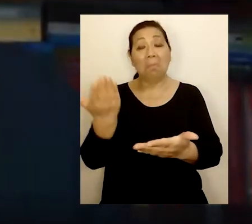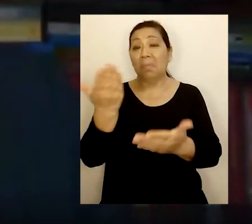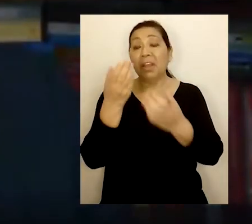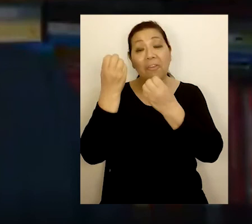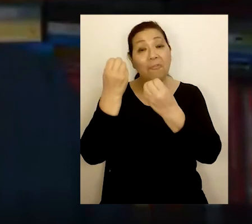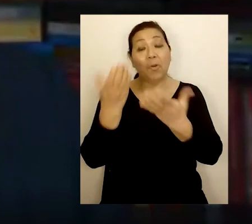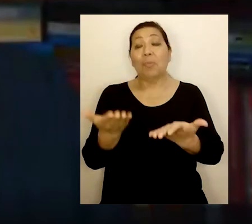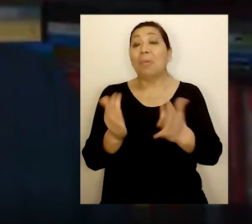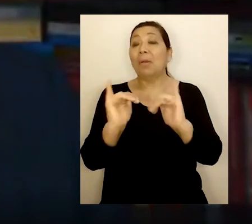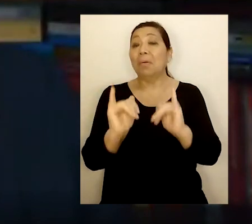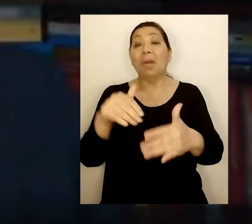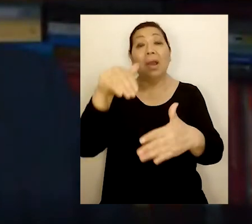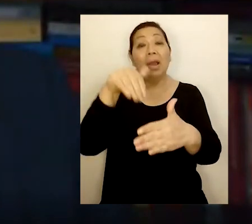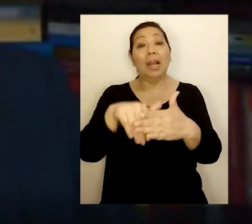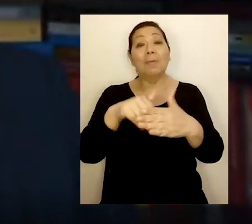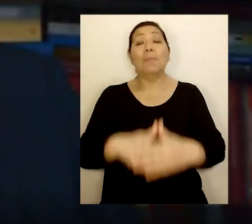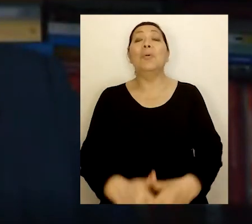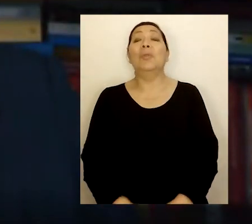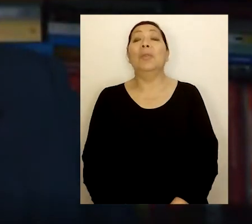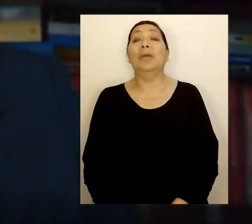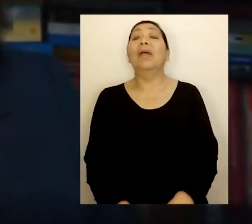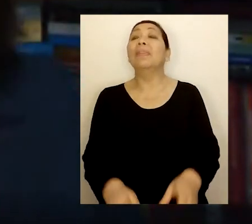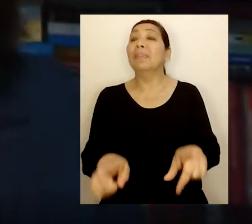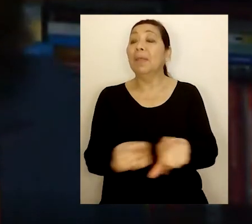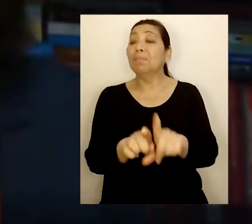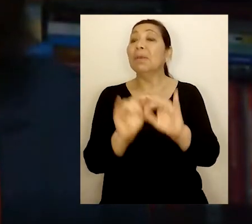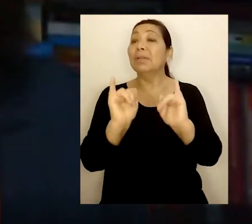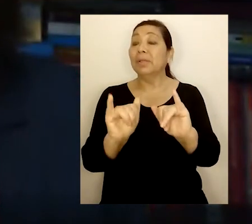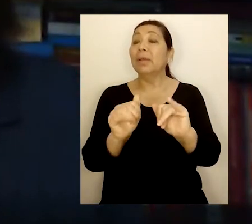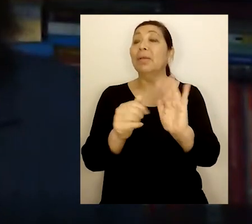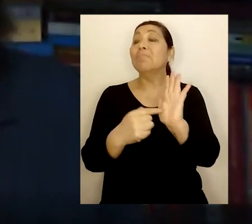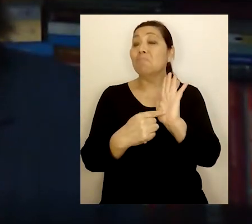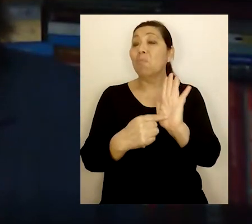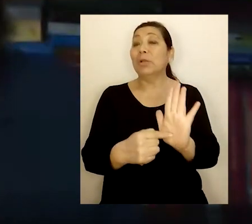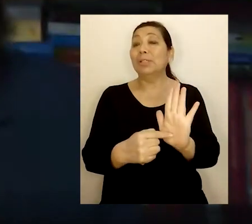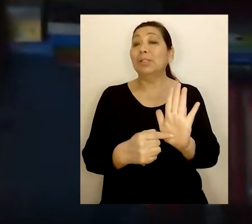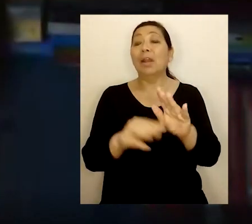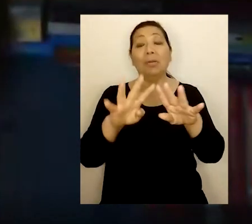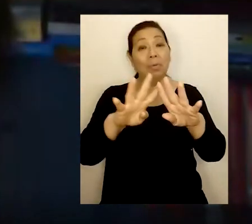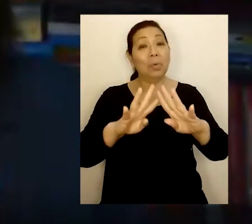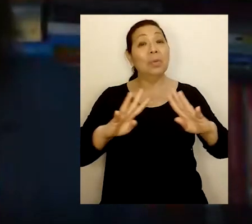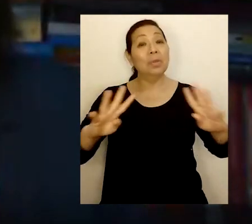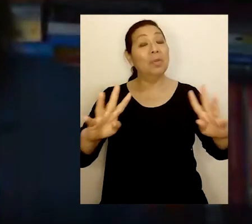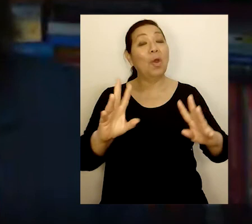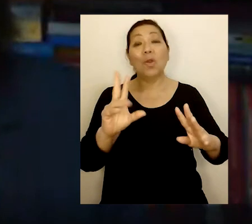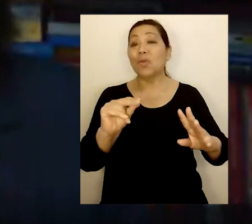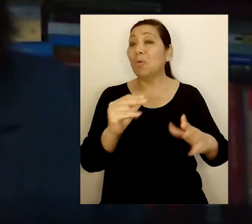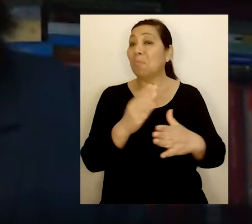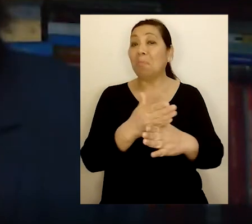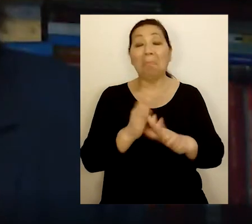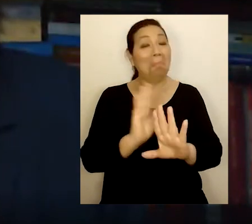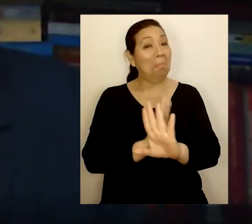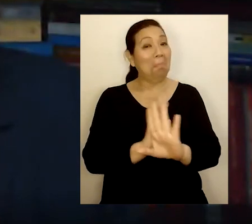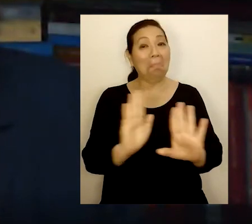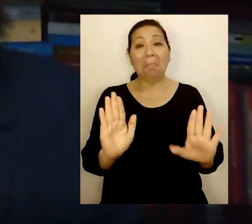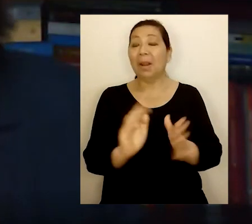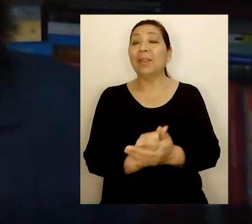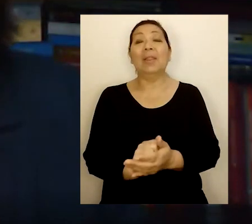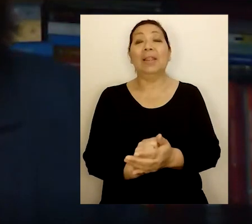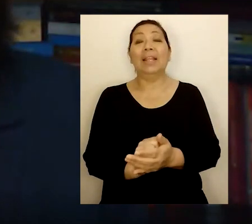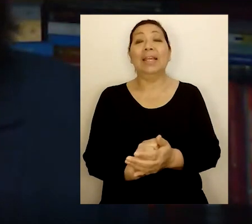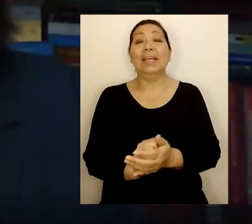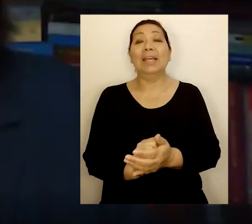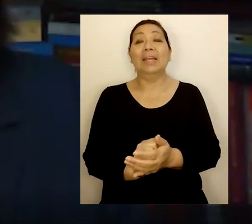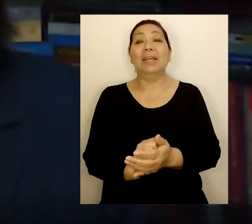pedido informe oral quedan al voto y también se deja constancia que en esta audiencia pública no participa o no ha